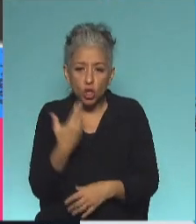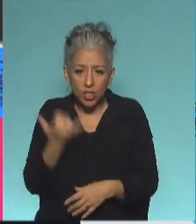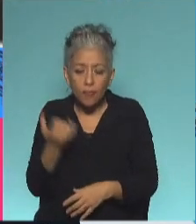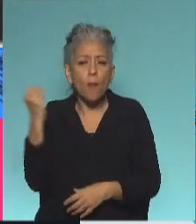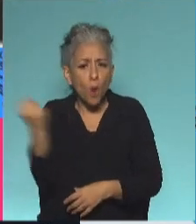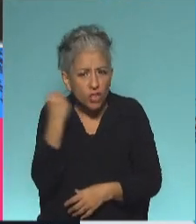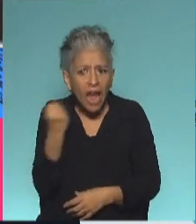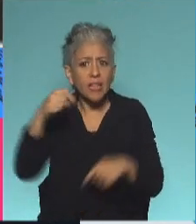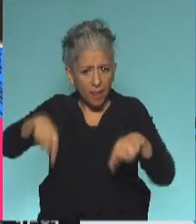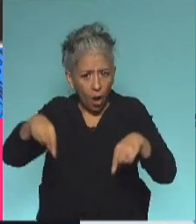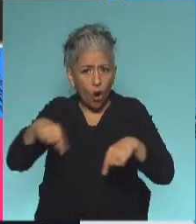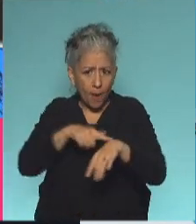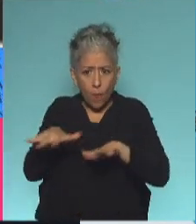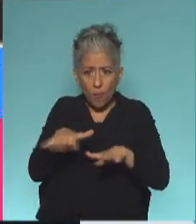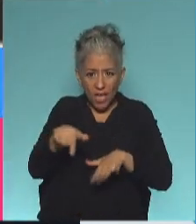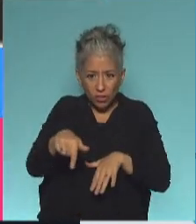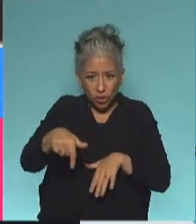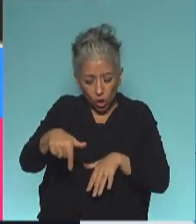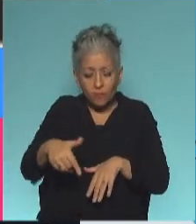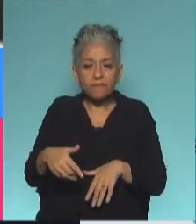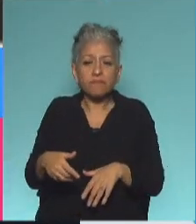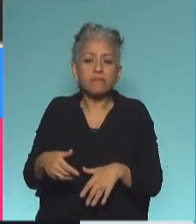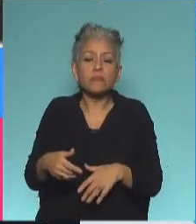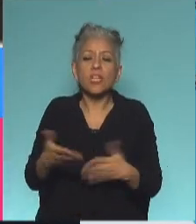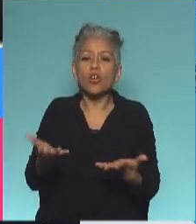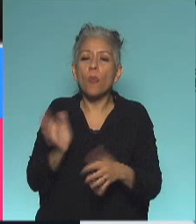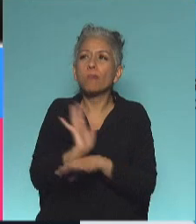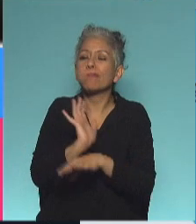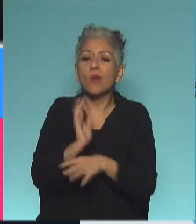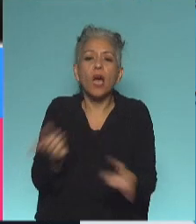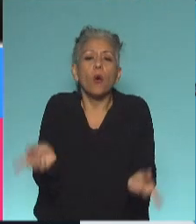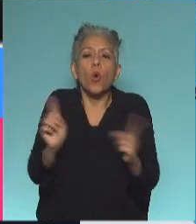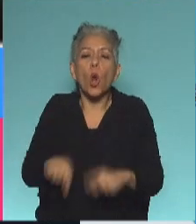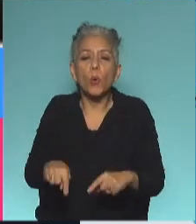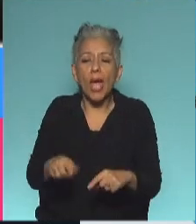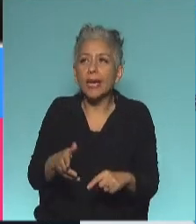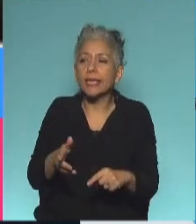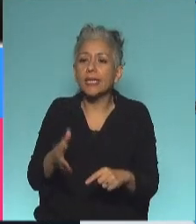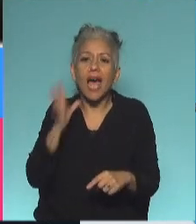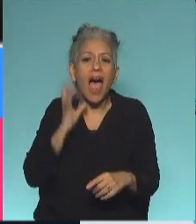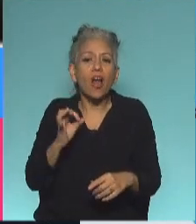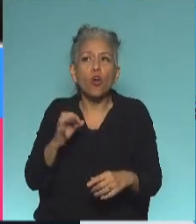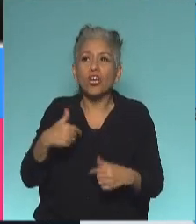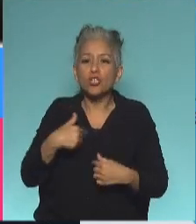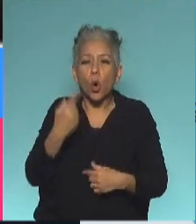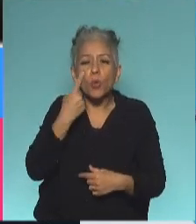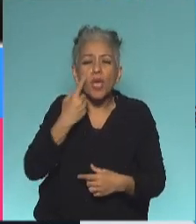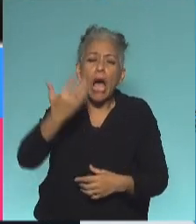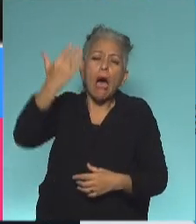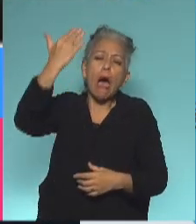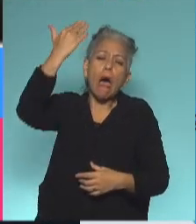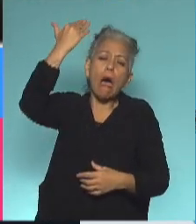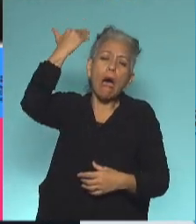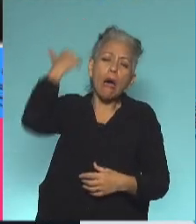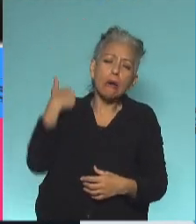en estos momentos, y es como recomponer algo que, por lo menos yo lo viví cuando era pibe, muy pibe, con